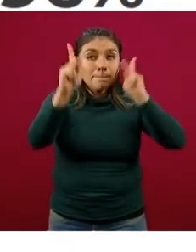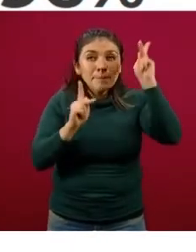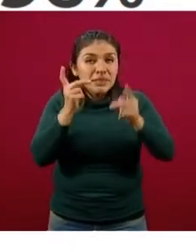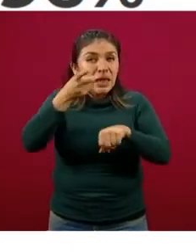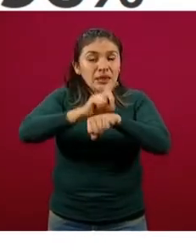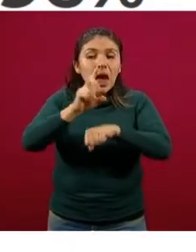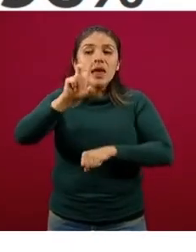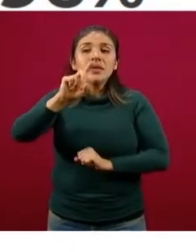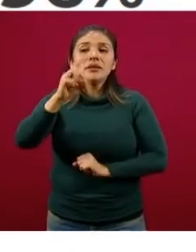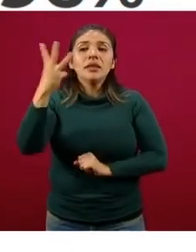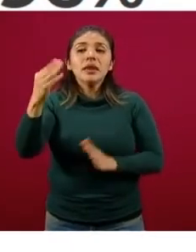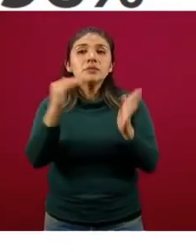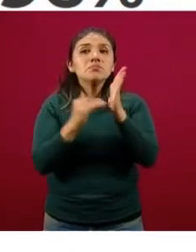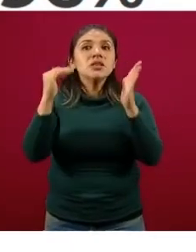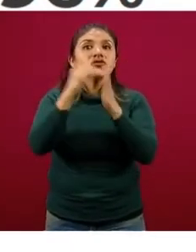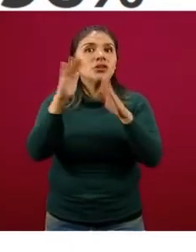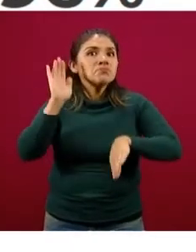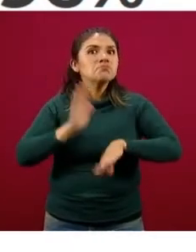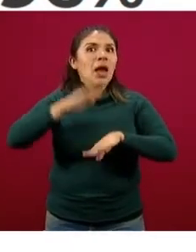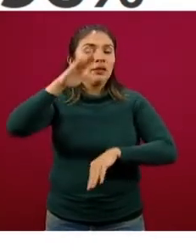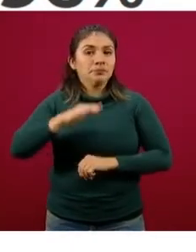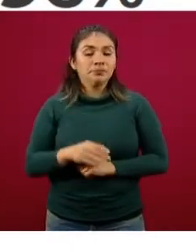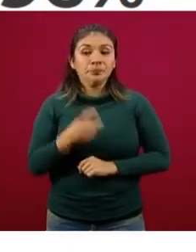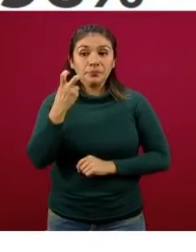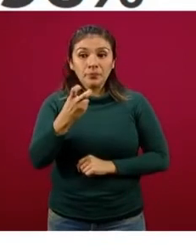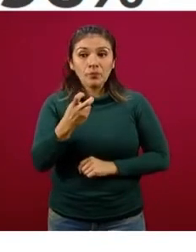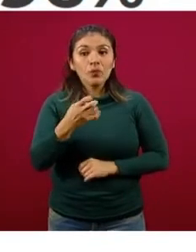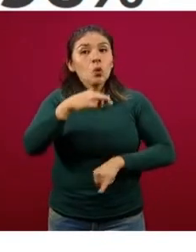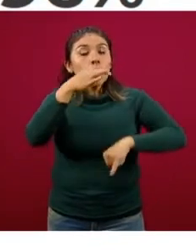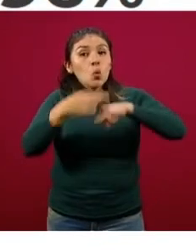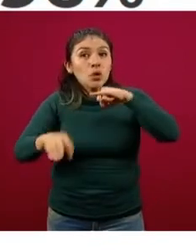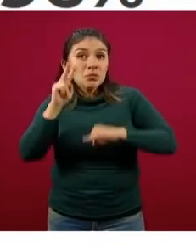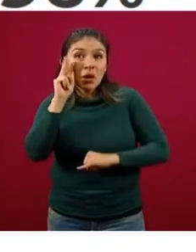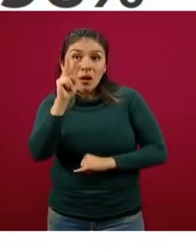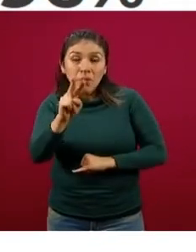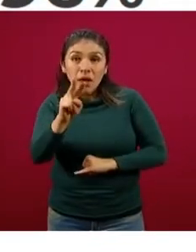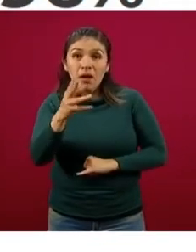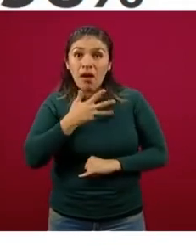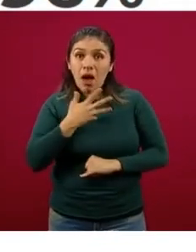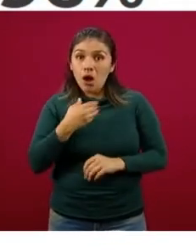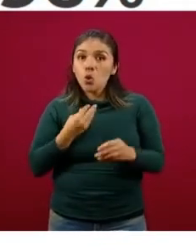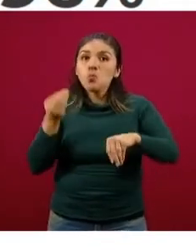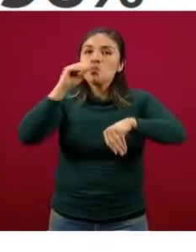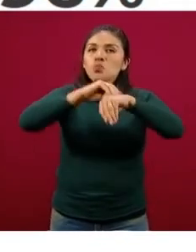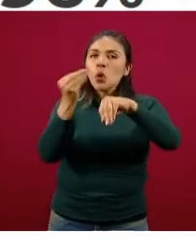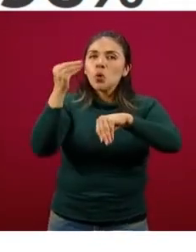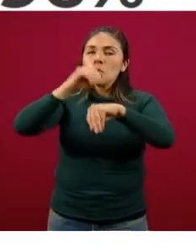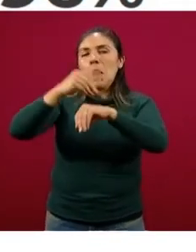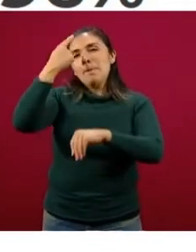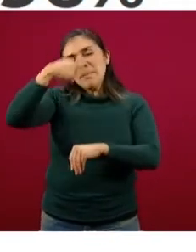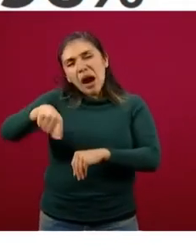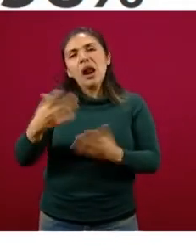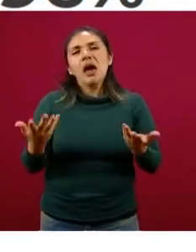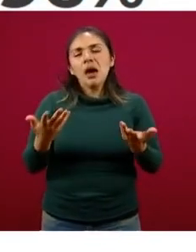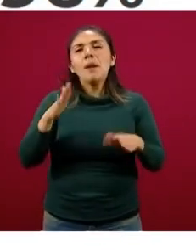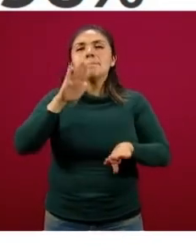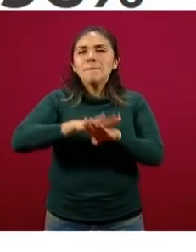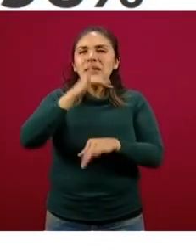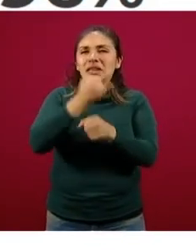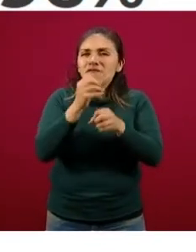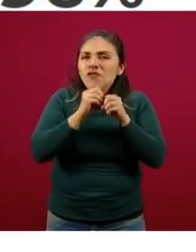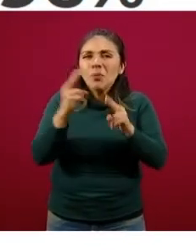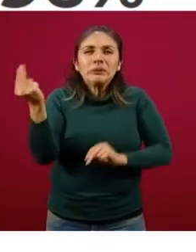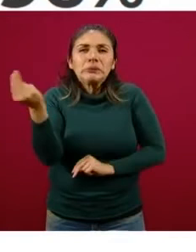de 33 millones. Los últimos botones que hemos puesto para diferente